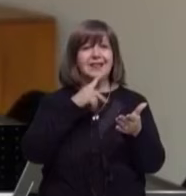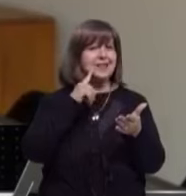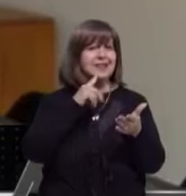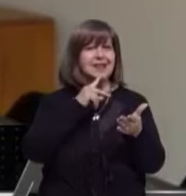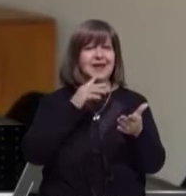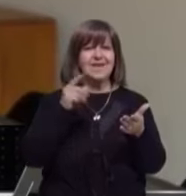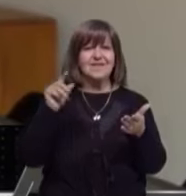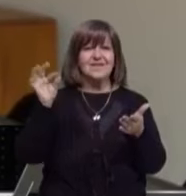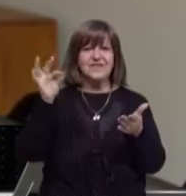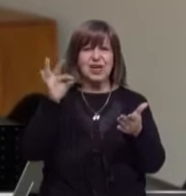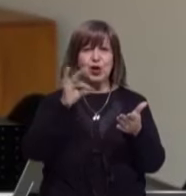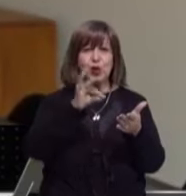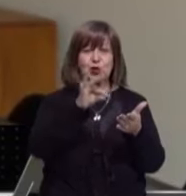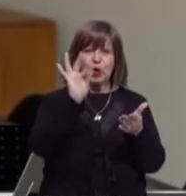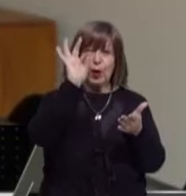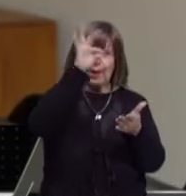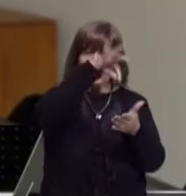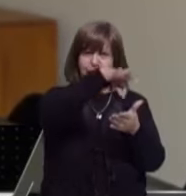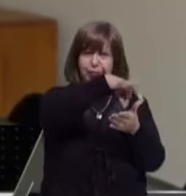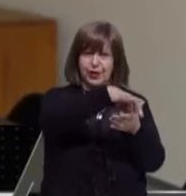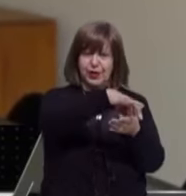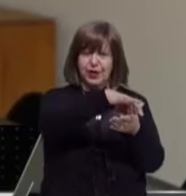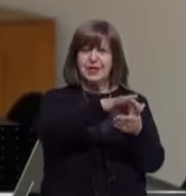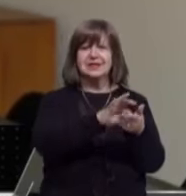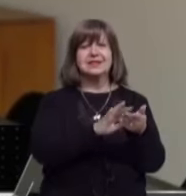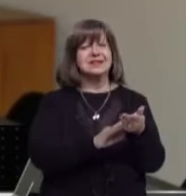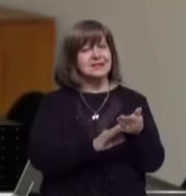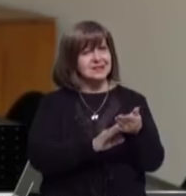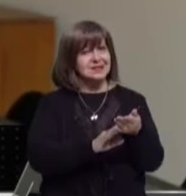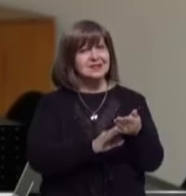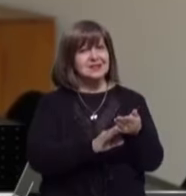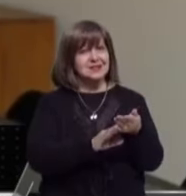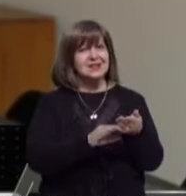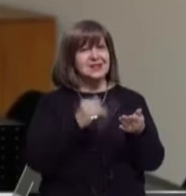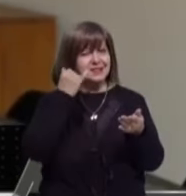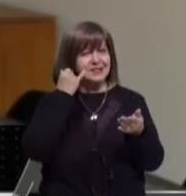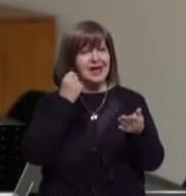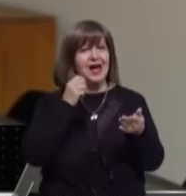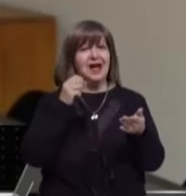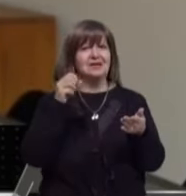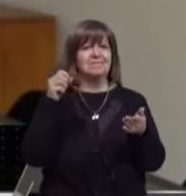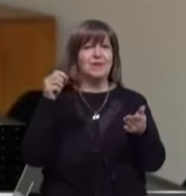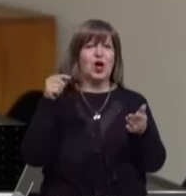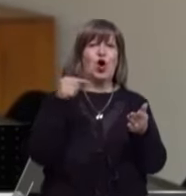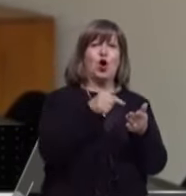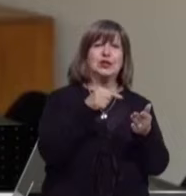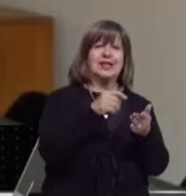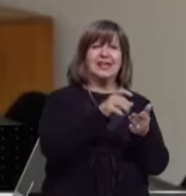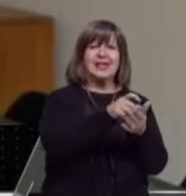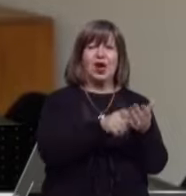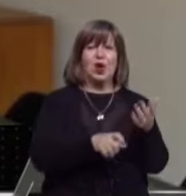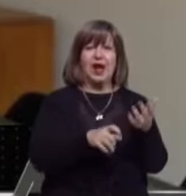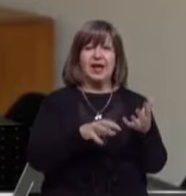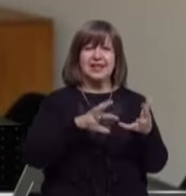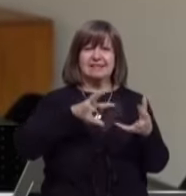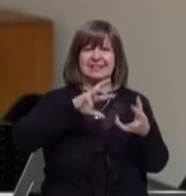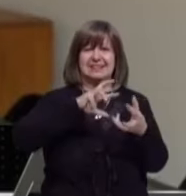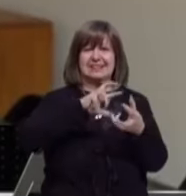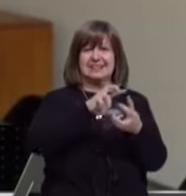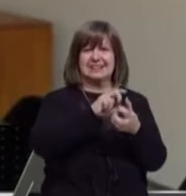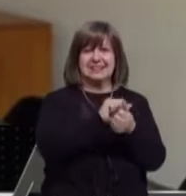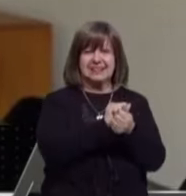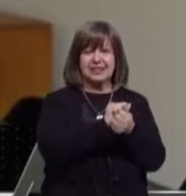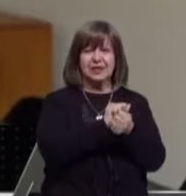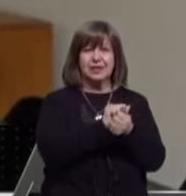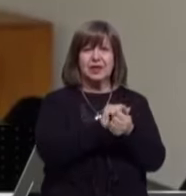conversando. Eso quiere decir que posiblemente ya en esos links venía malware para infectar el dispositivo, por lo que siempre